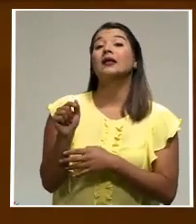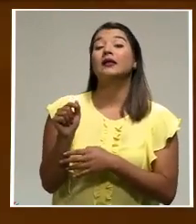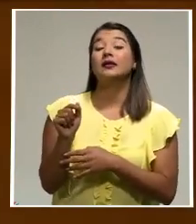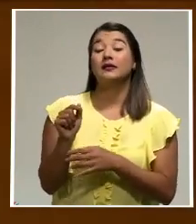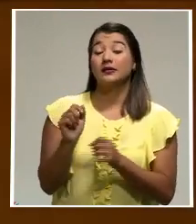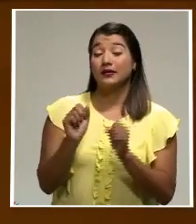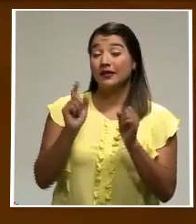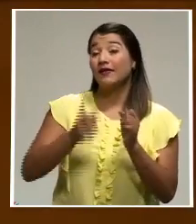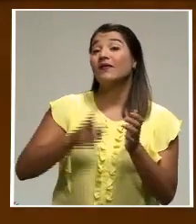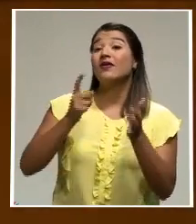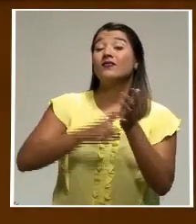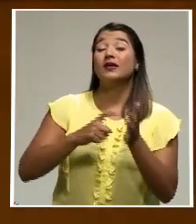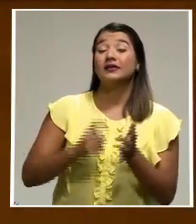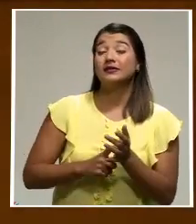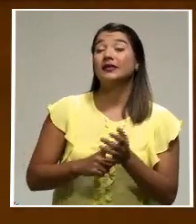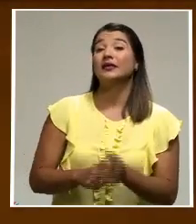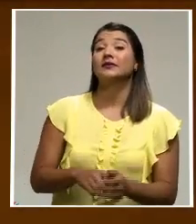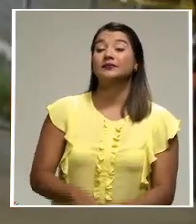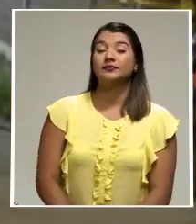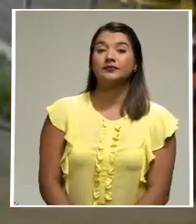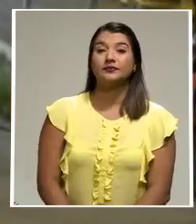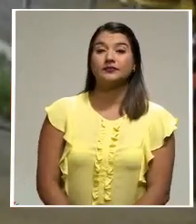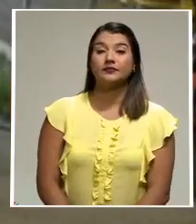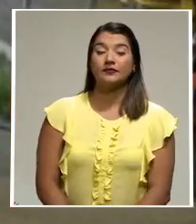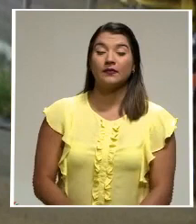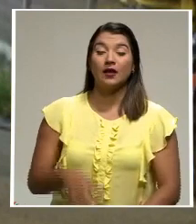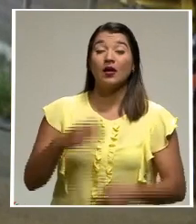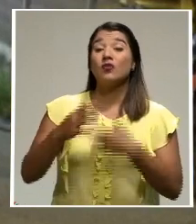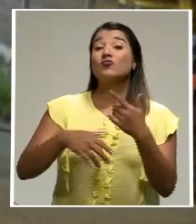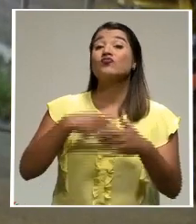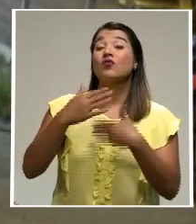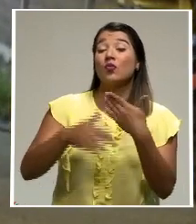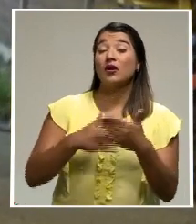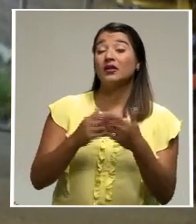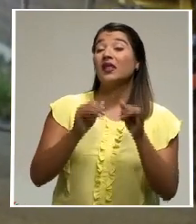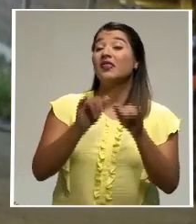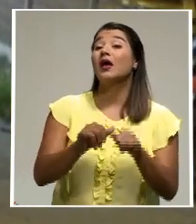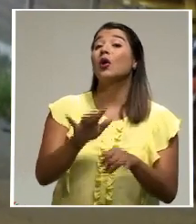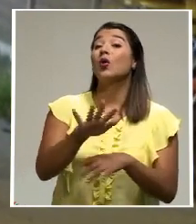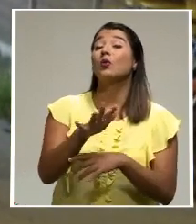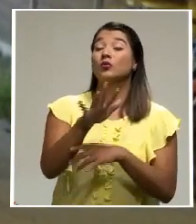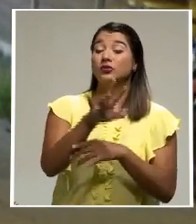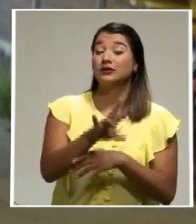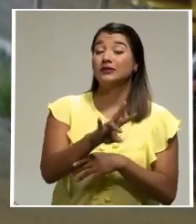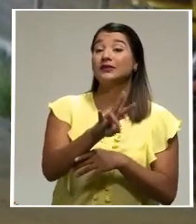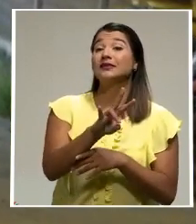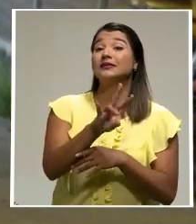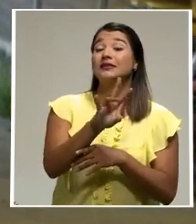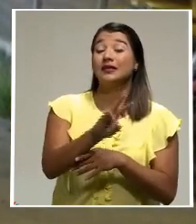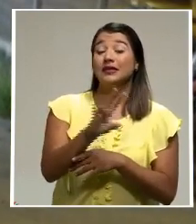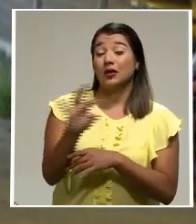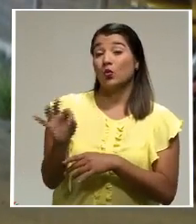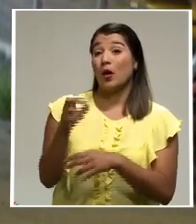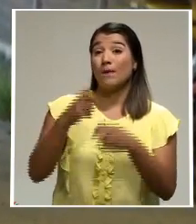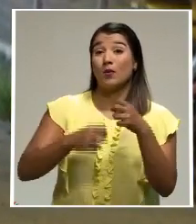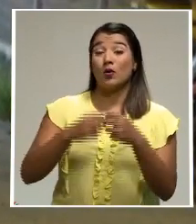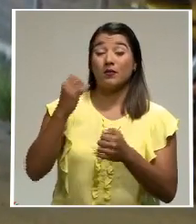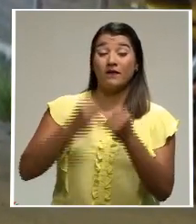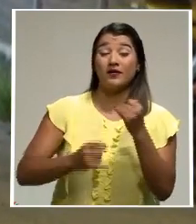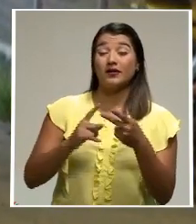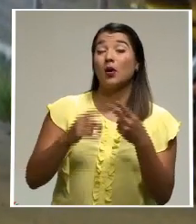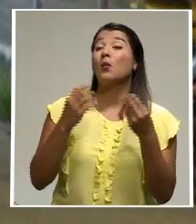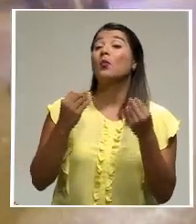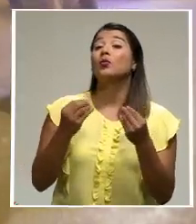las que se registraron los motines el martes. Las revueltas dejaron al menos 79 presos fallecidos y decenas de reclusos